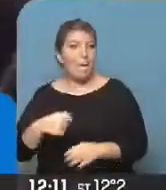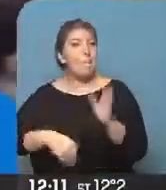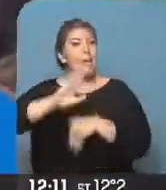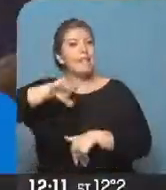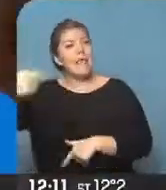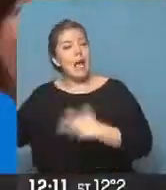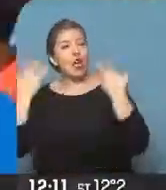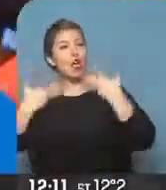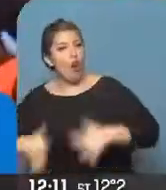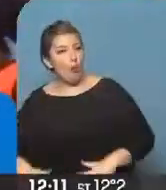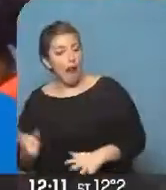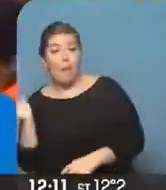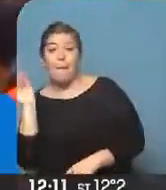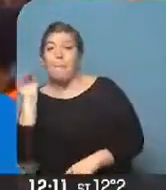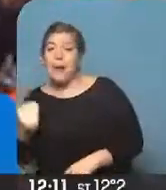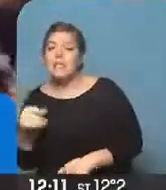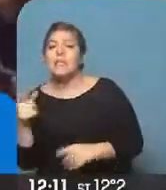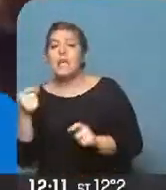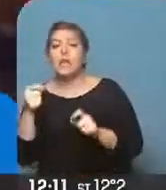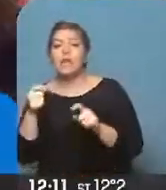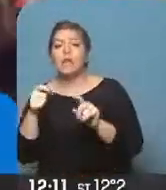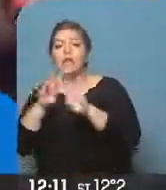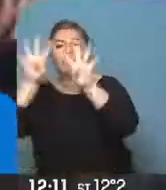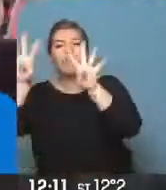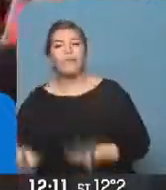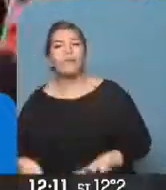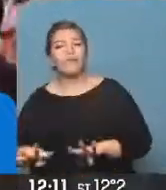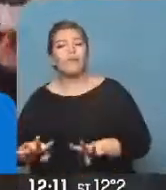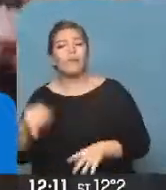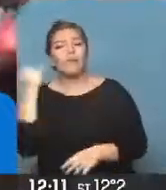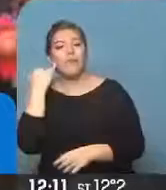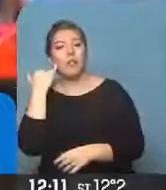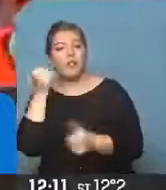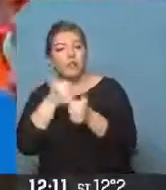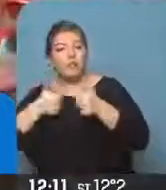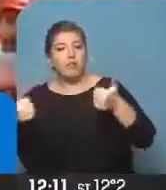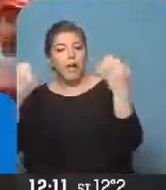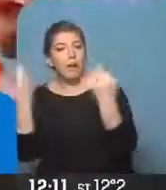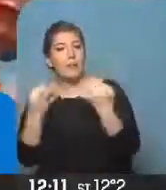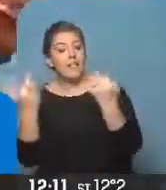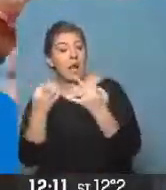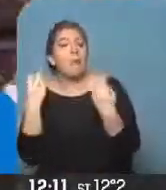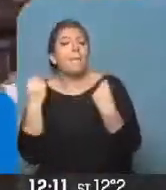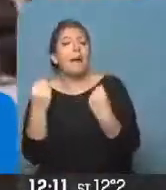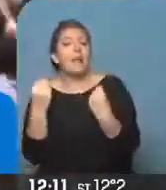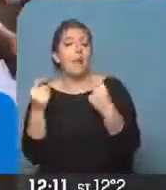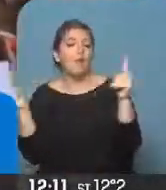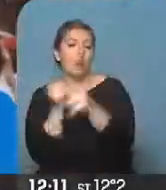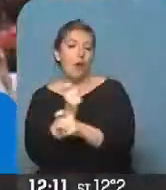prevención se le sumará un vallado y un refuerzo especial de la custodia para evitar incidentes.